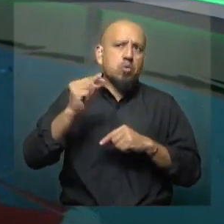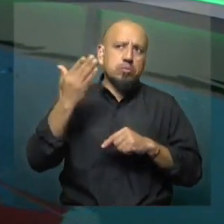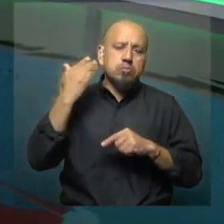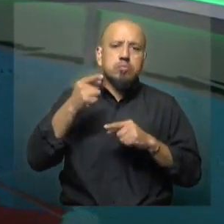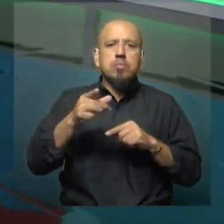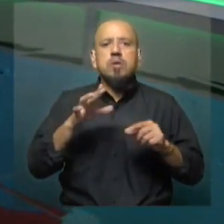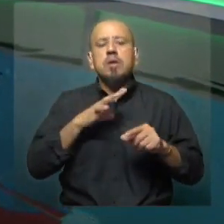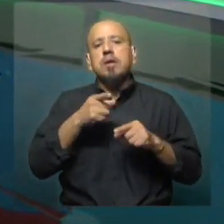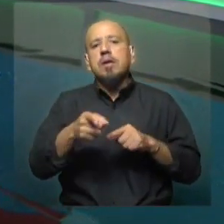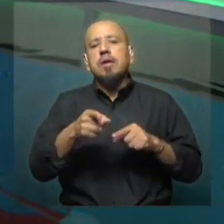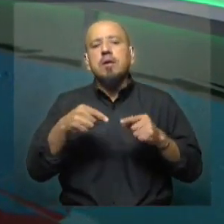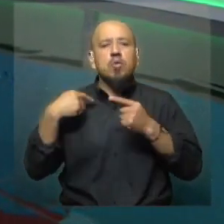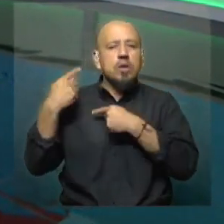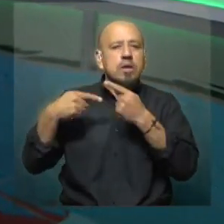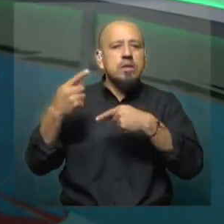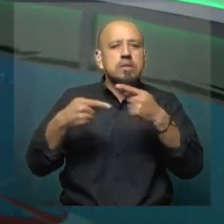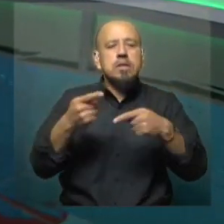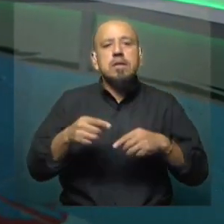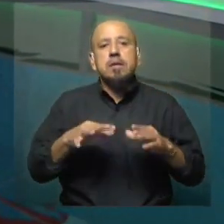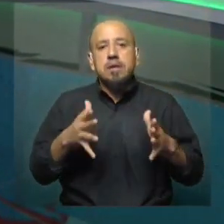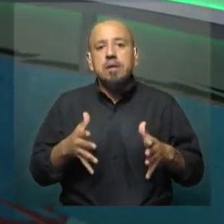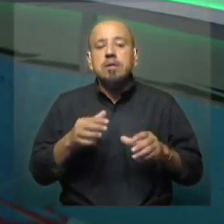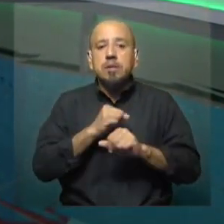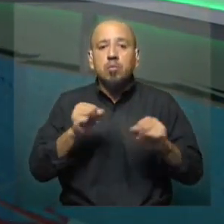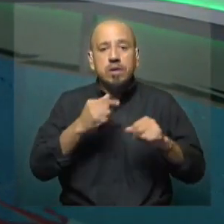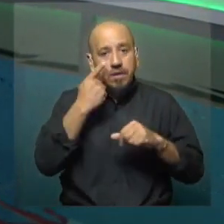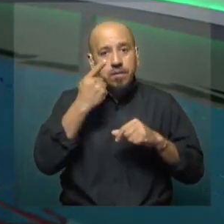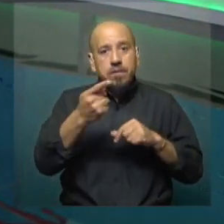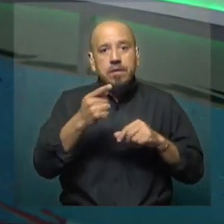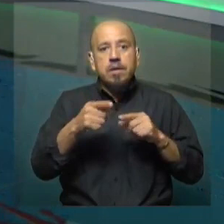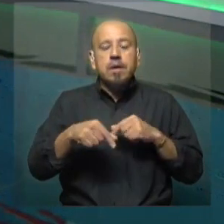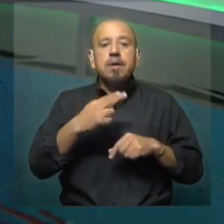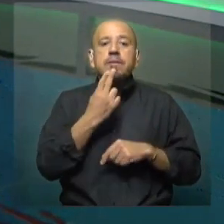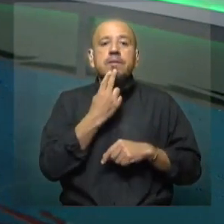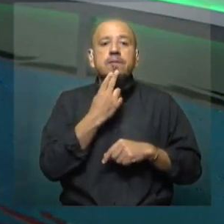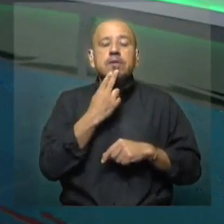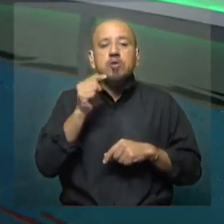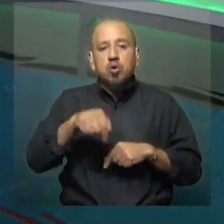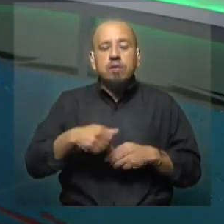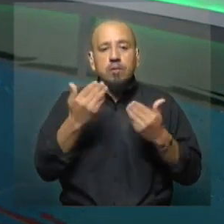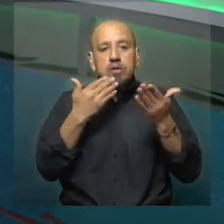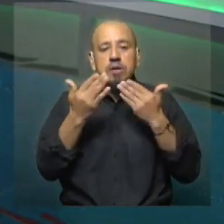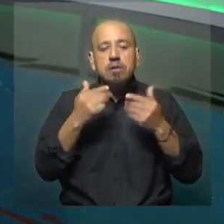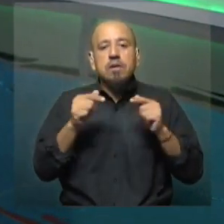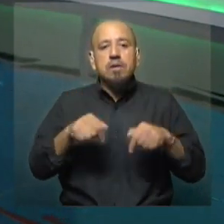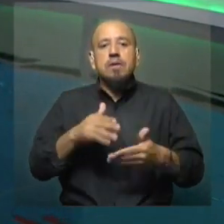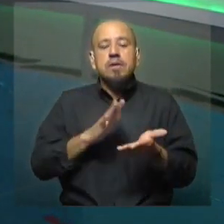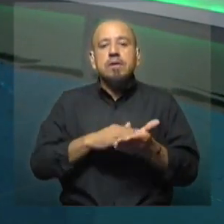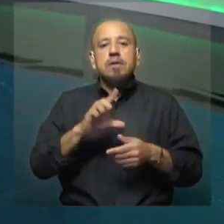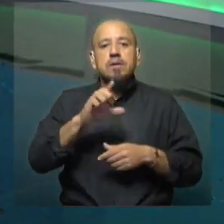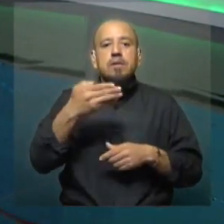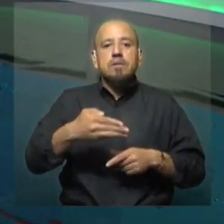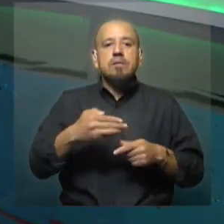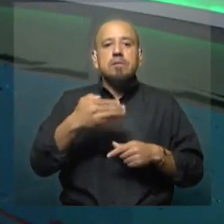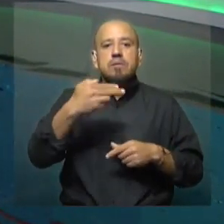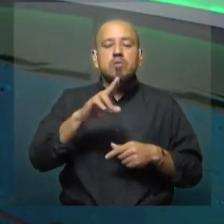formó parte de una serie polémica y exitosa que se puede ver en Netflix Hoy estaremos hablando esta noche aquí en lado B